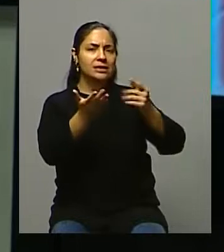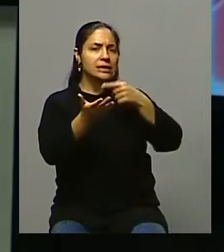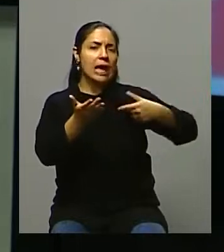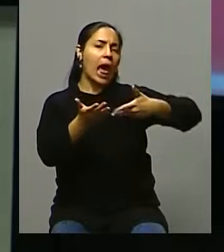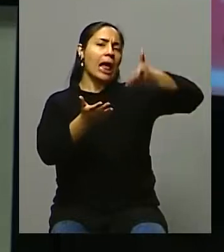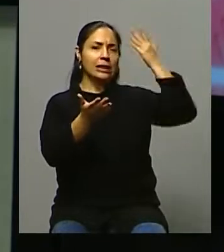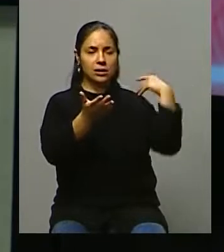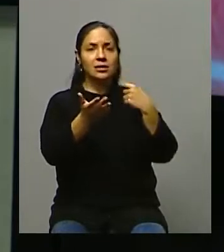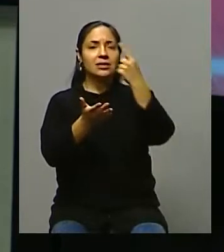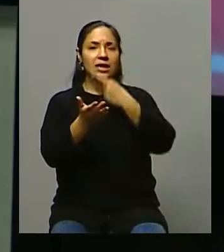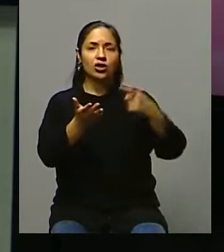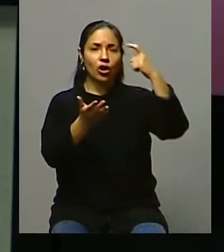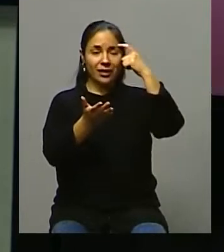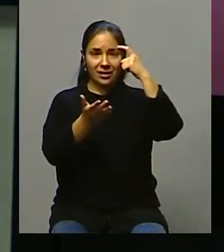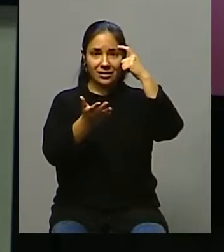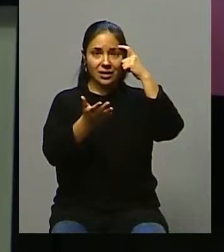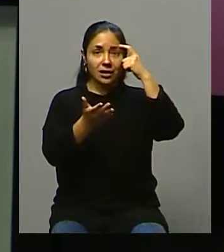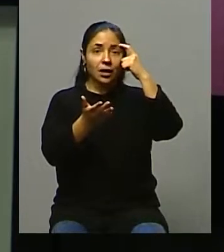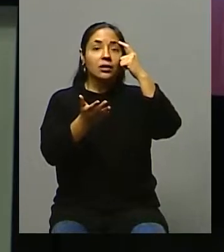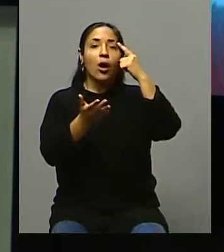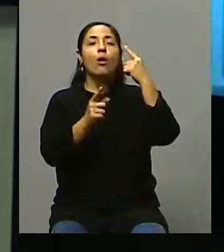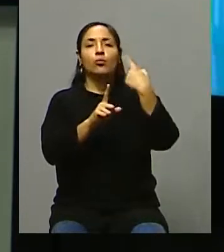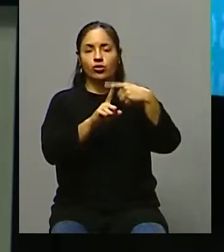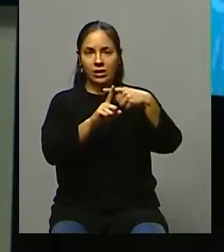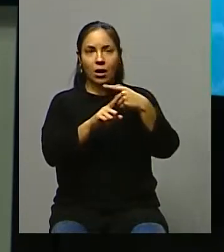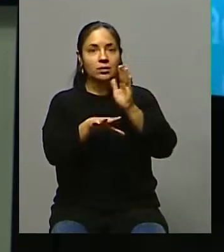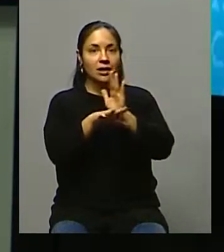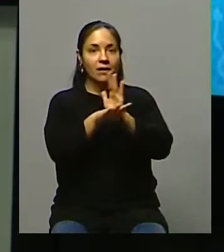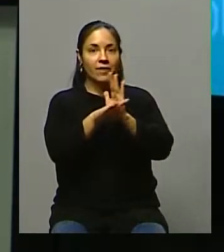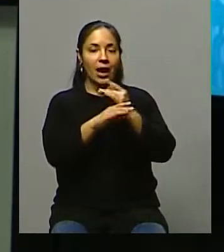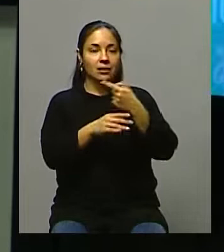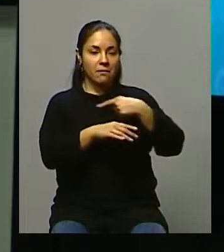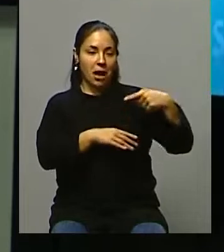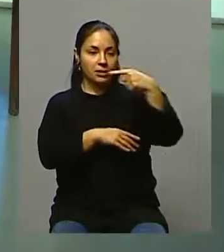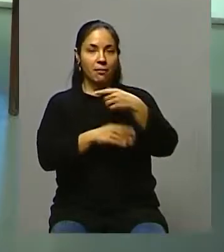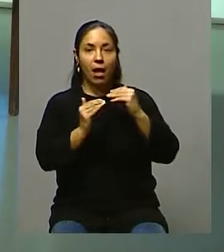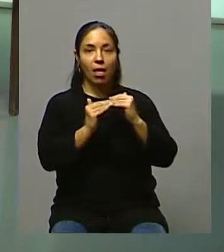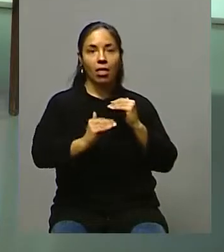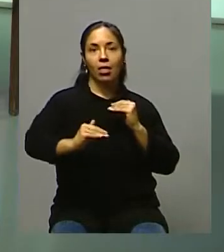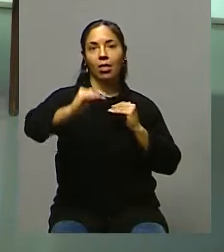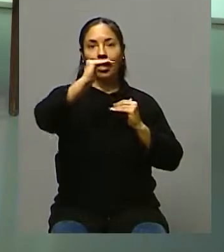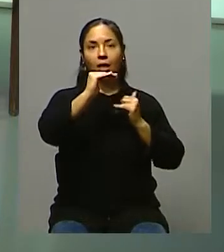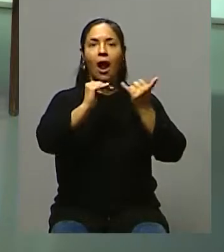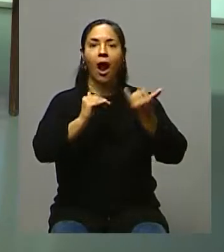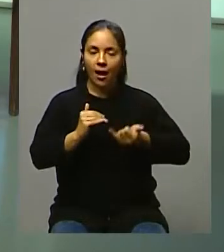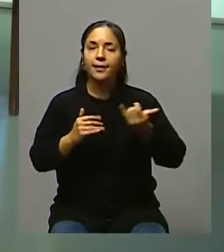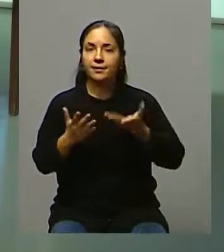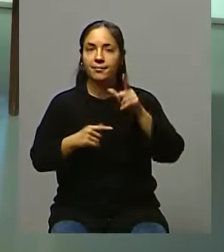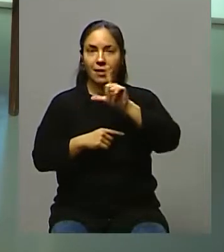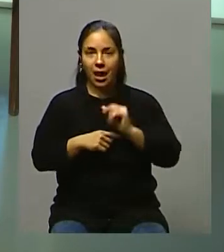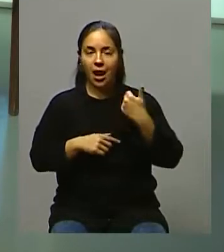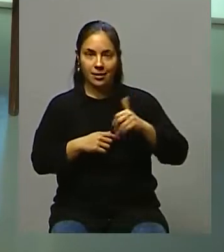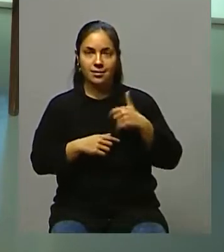de 210 casos confirmados. Esto lo que hace es, de alguna manera, ratificar que hay un número creciente de casos en la